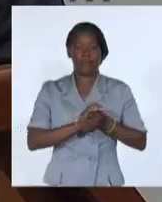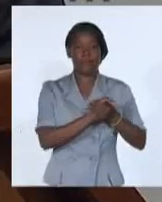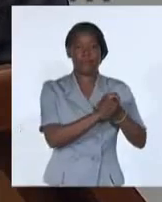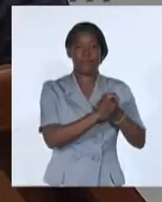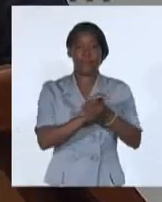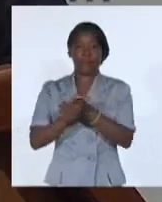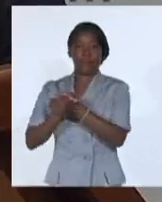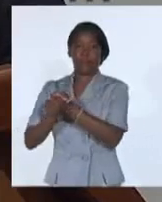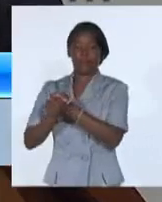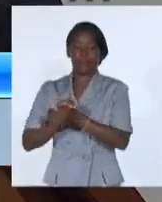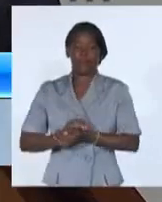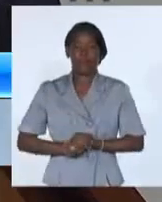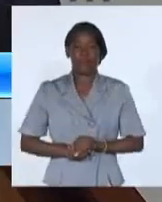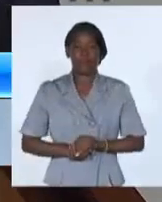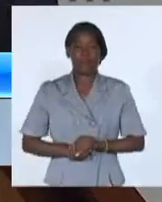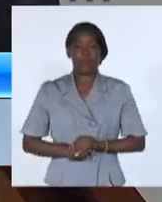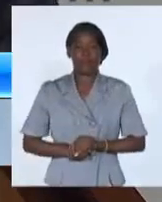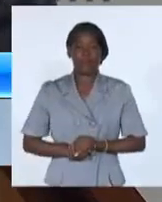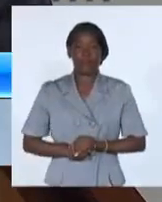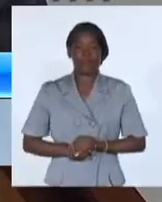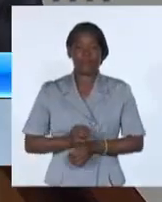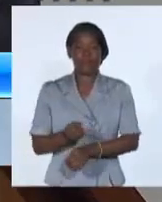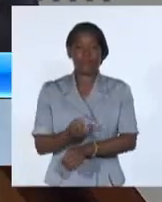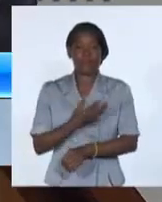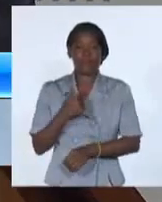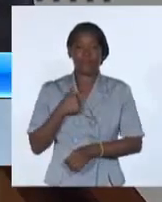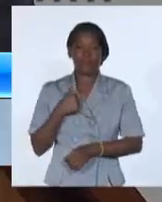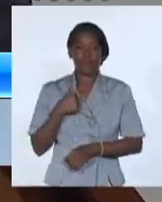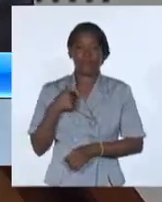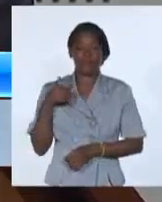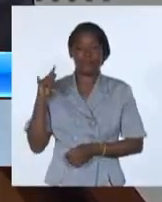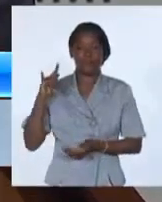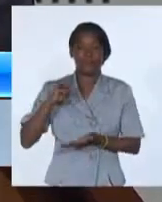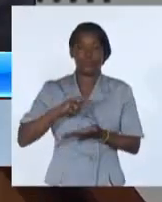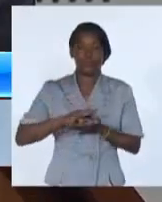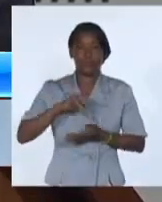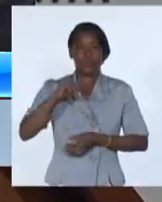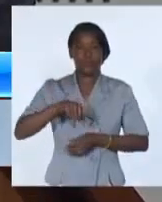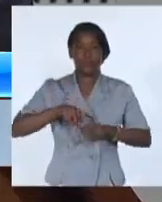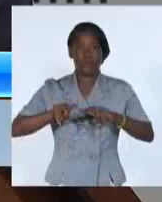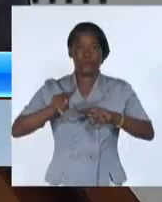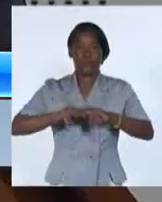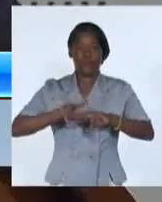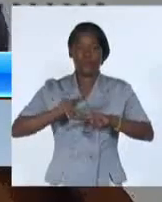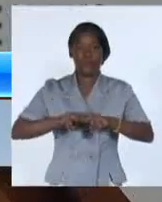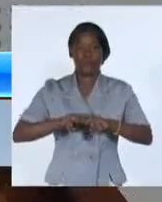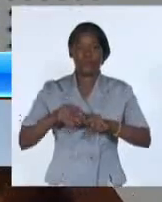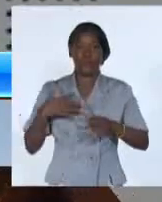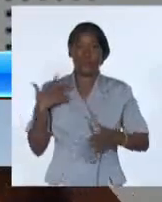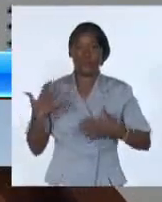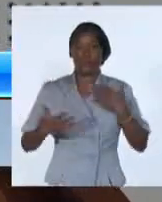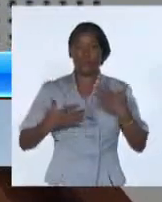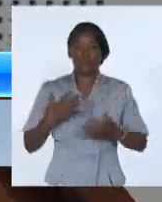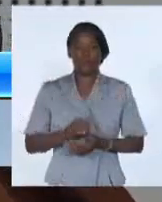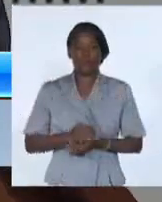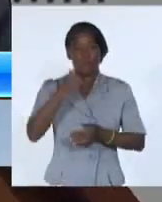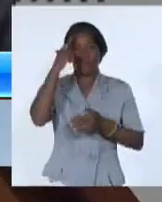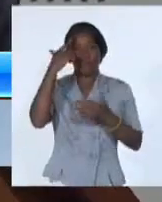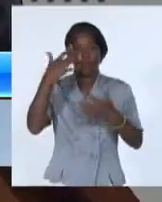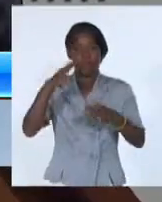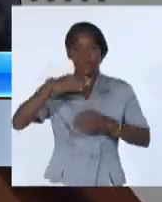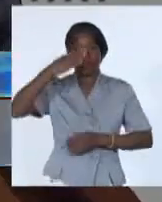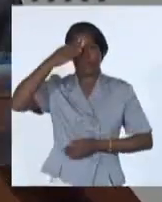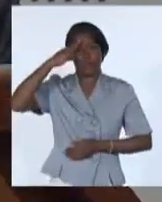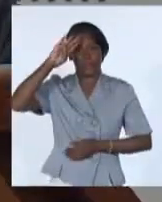Es un placer estar hoy con ustedes aquí en la histórica La Habana. Felicito a Cuba por